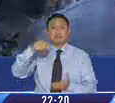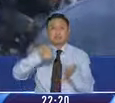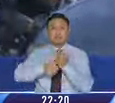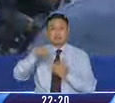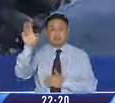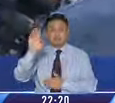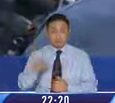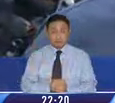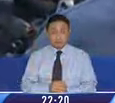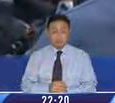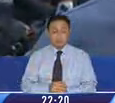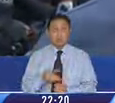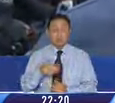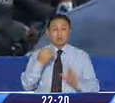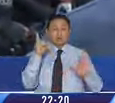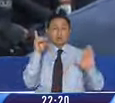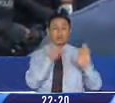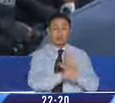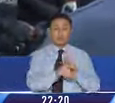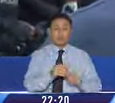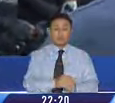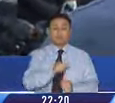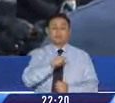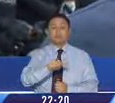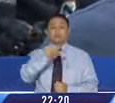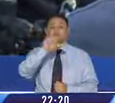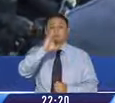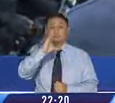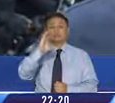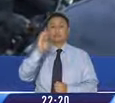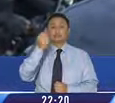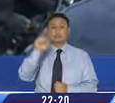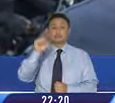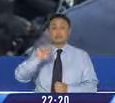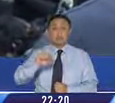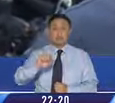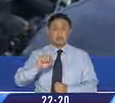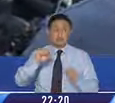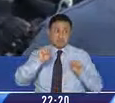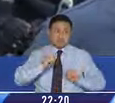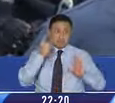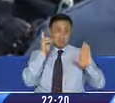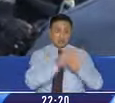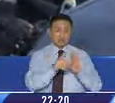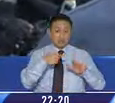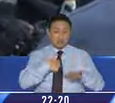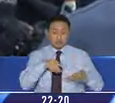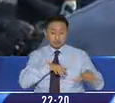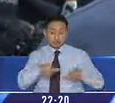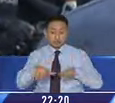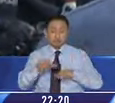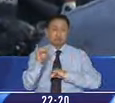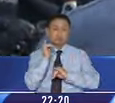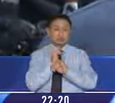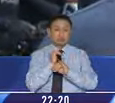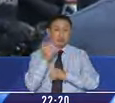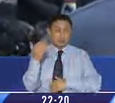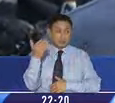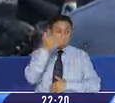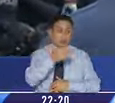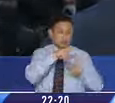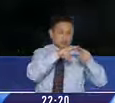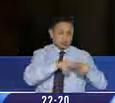voluntarios procedan a hacer sus denuncias a la página del ACES, la cual pueden realizarla de manera anónima, y nosotros en coordinación con las otras instituciones procederemos